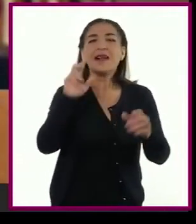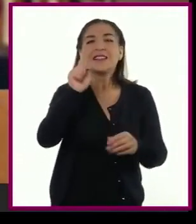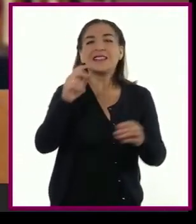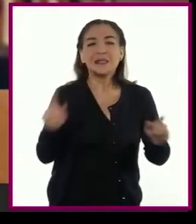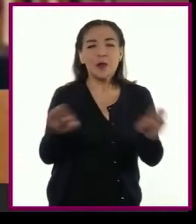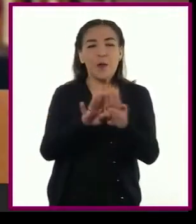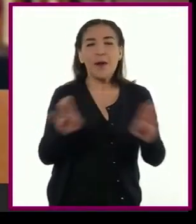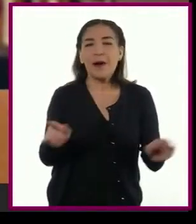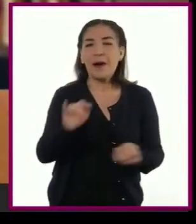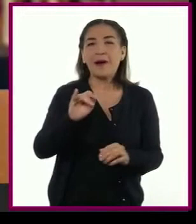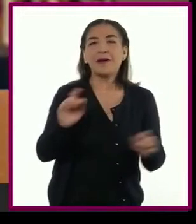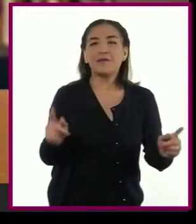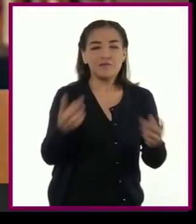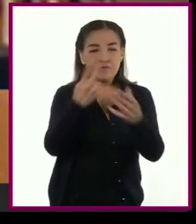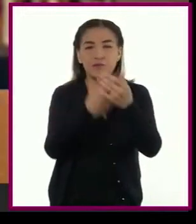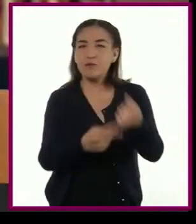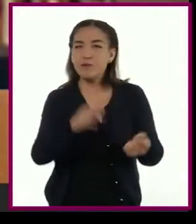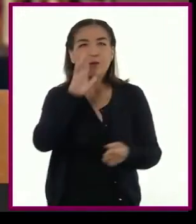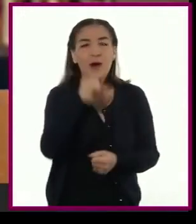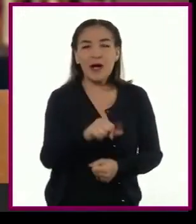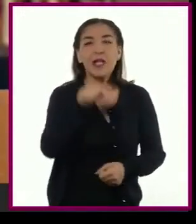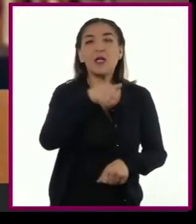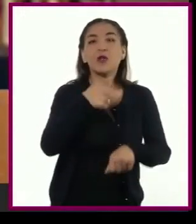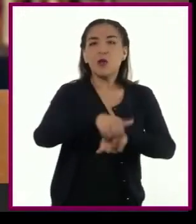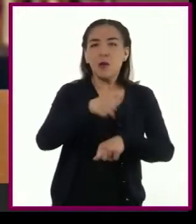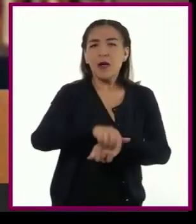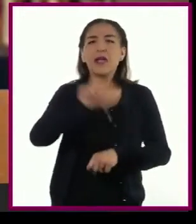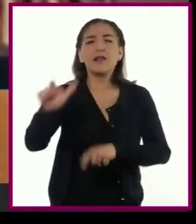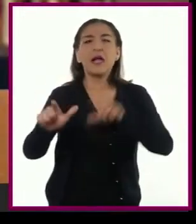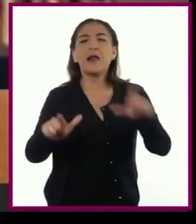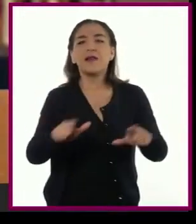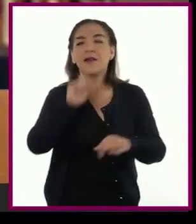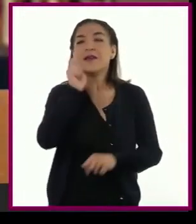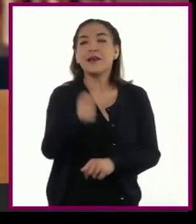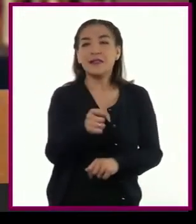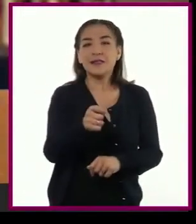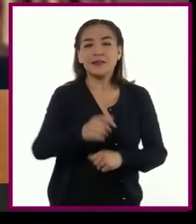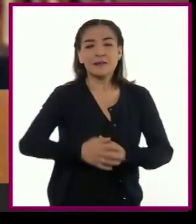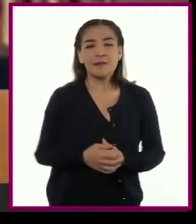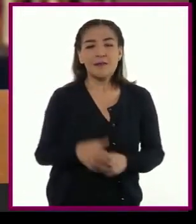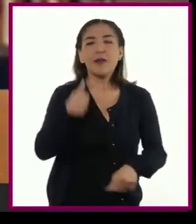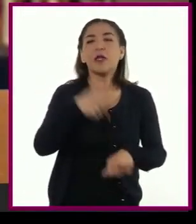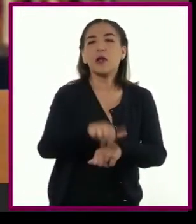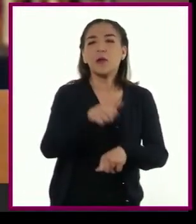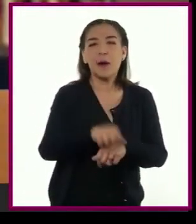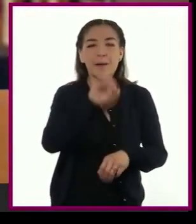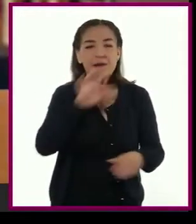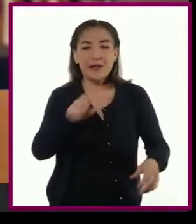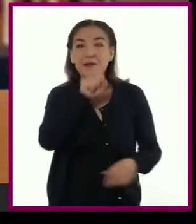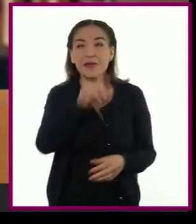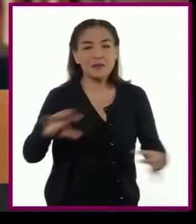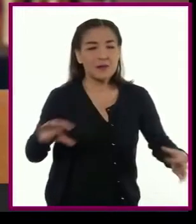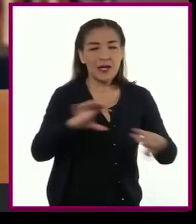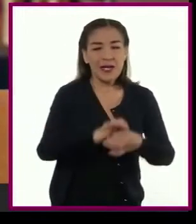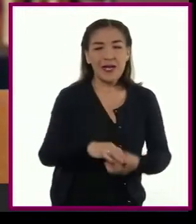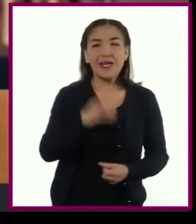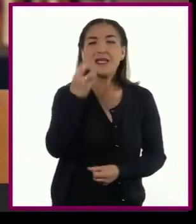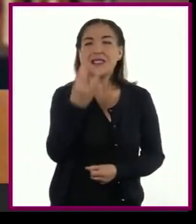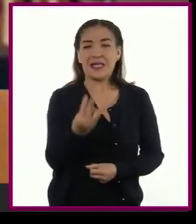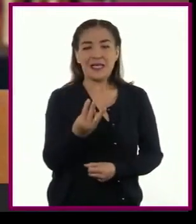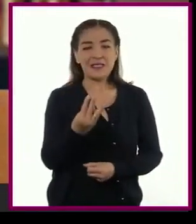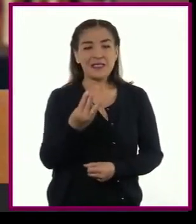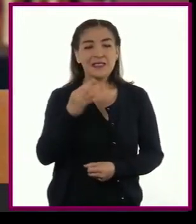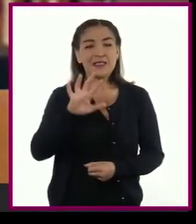solo es posible cuando el número de los lados es un número primo de la serie 3,